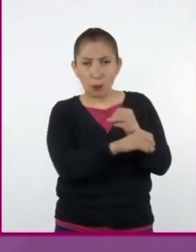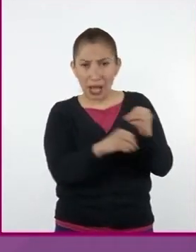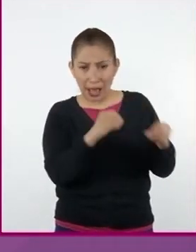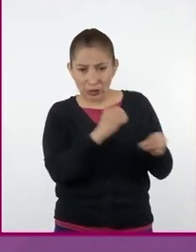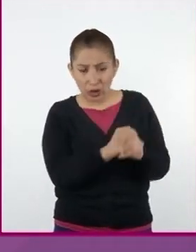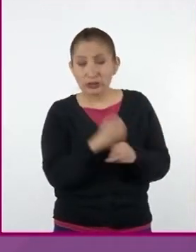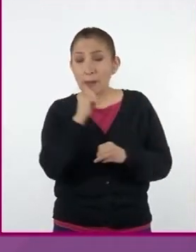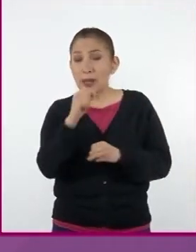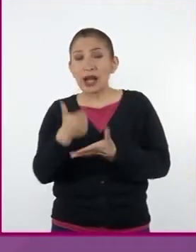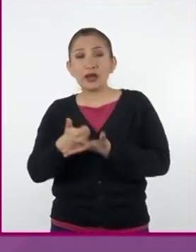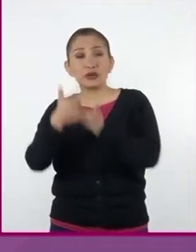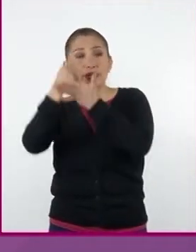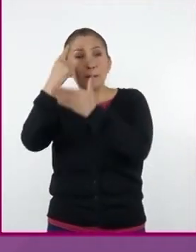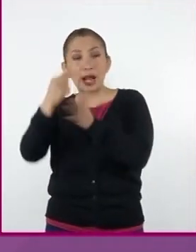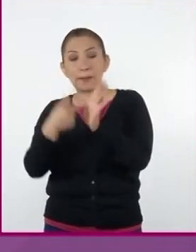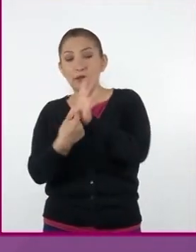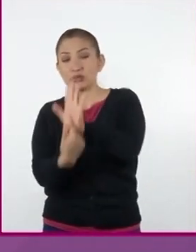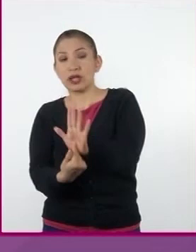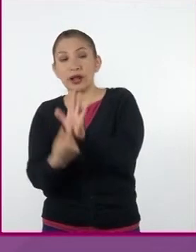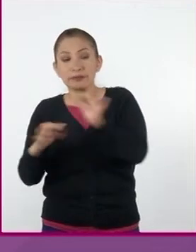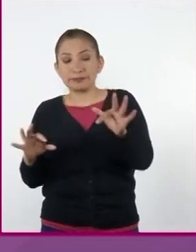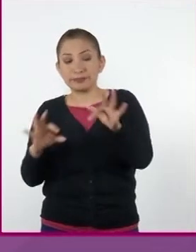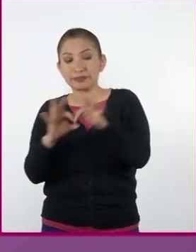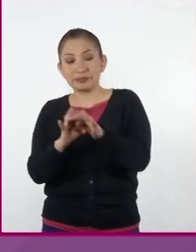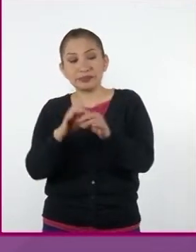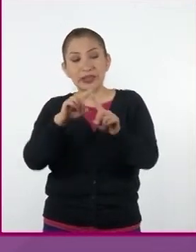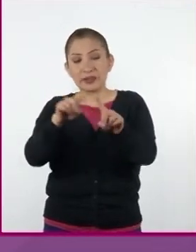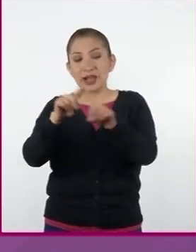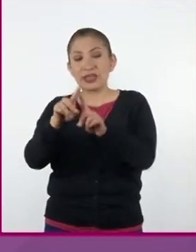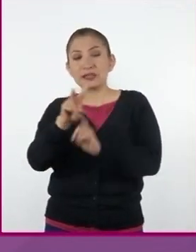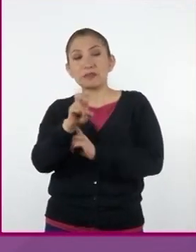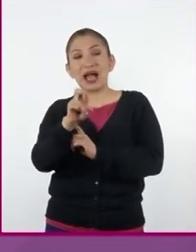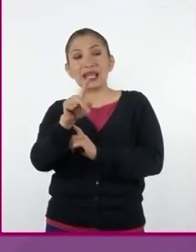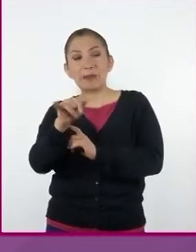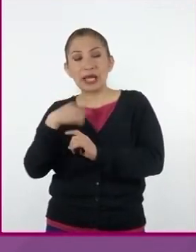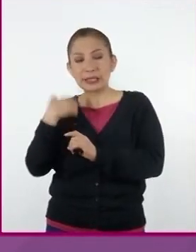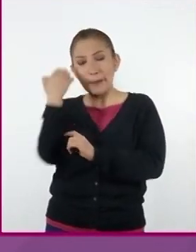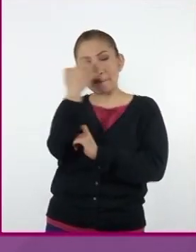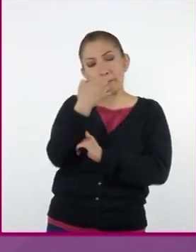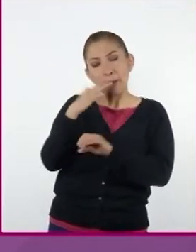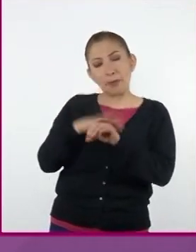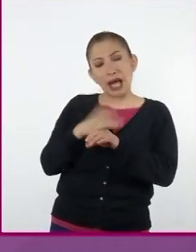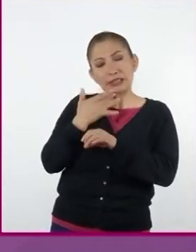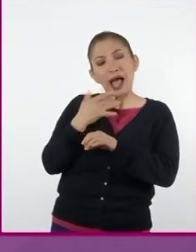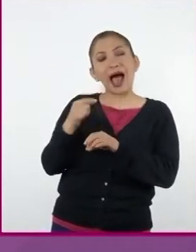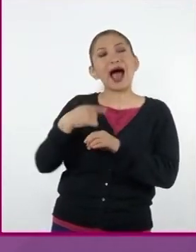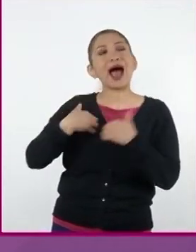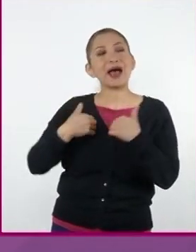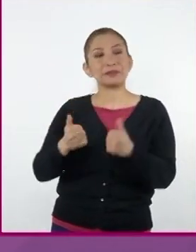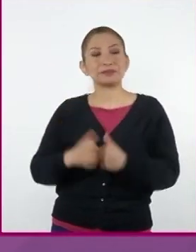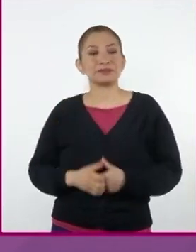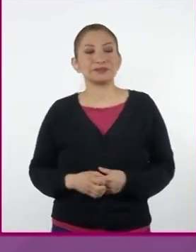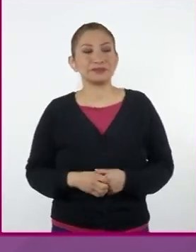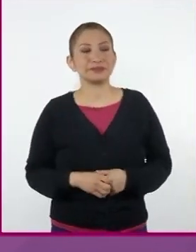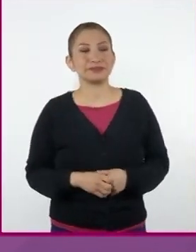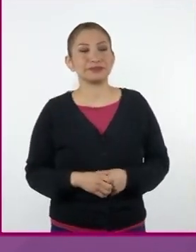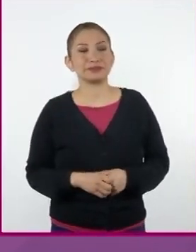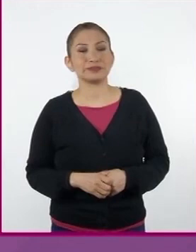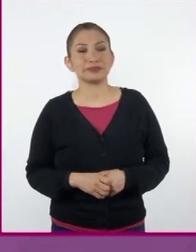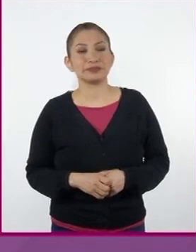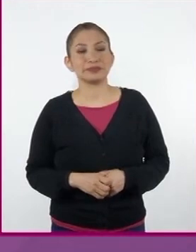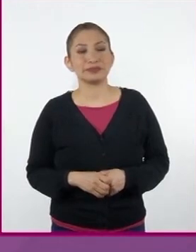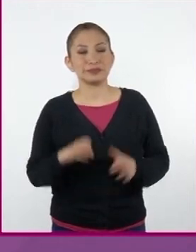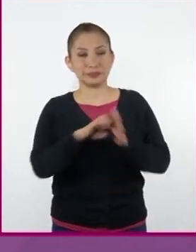objetos, nos sirven para representar relaciones entre variables e interpretarlas más fácilmente.